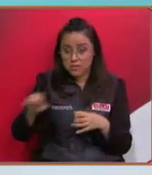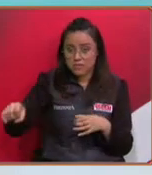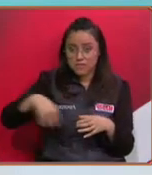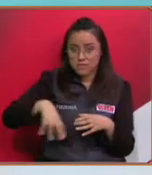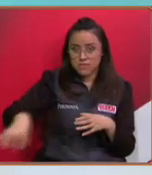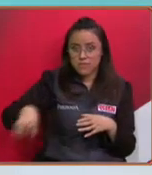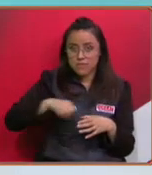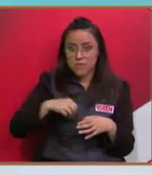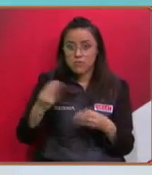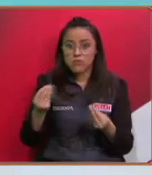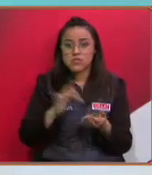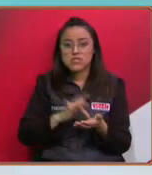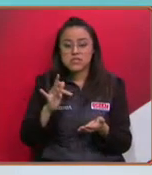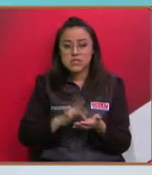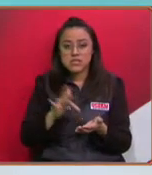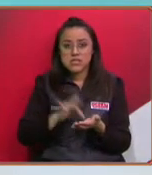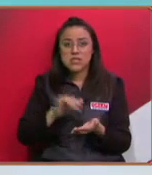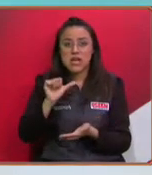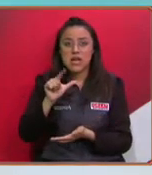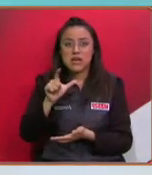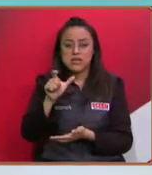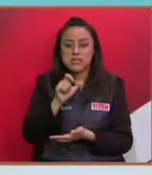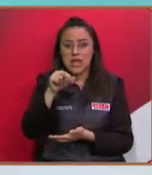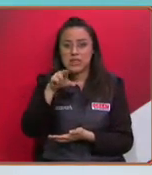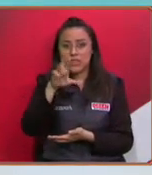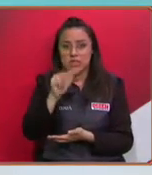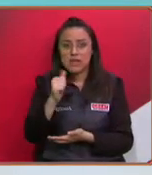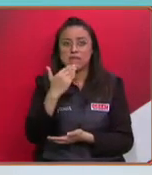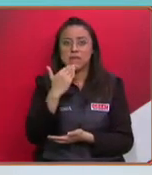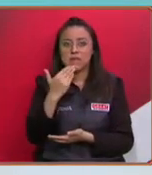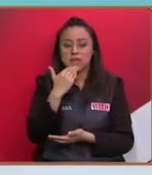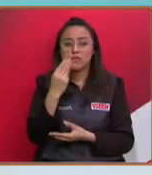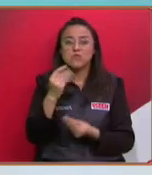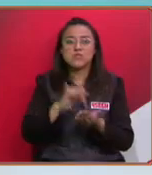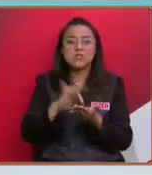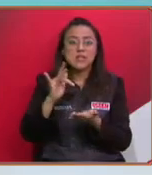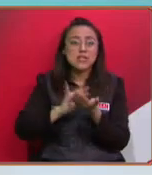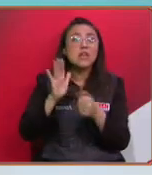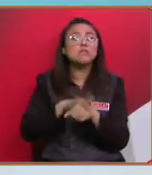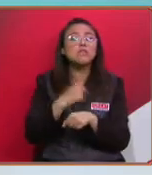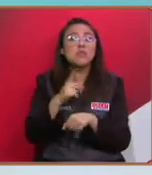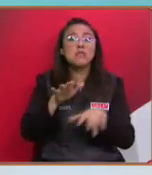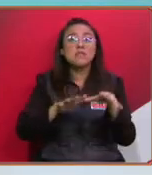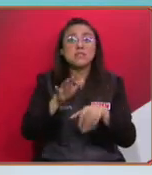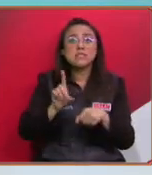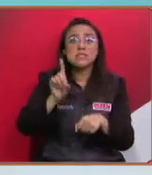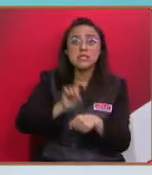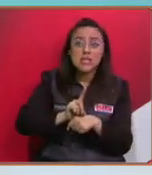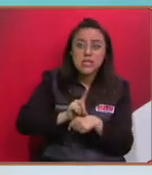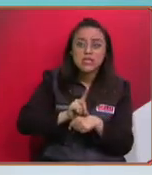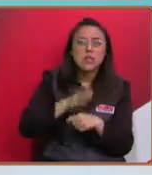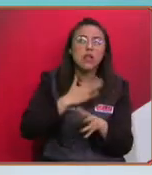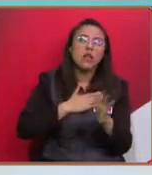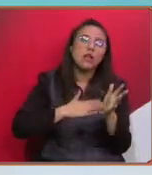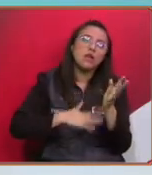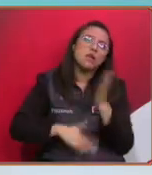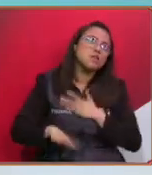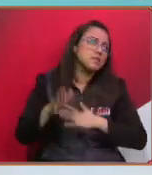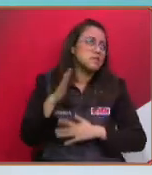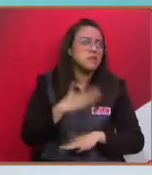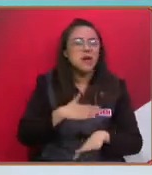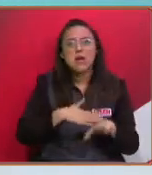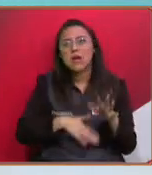juguete. Exacto. Mil gracias, Alessandra. No sabes cómo les agradecemos, porque hay días... Ya están fatigados y sí que no